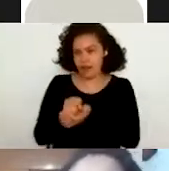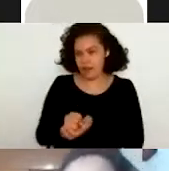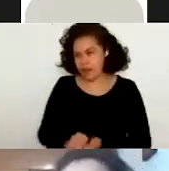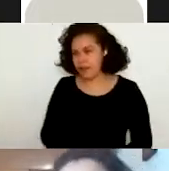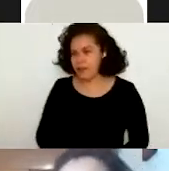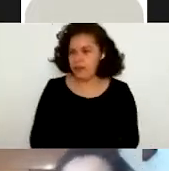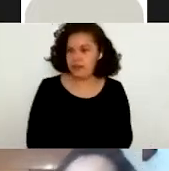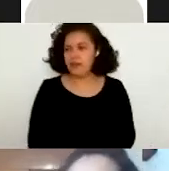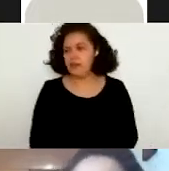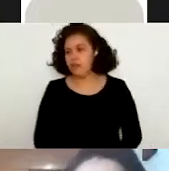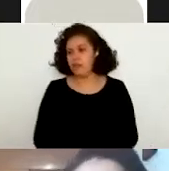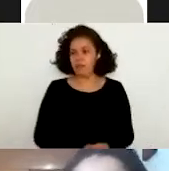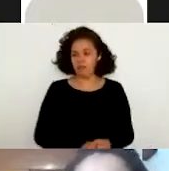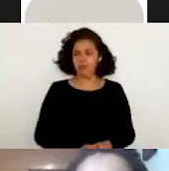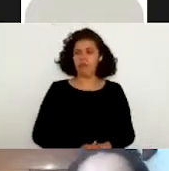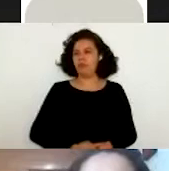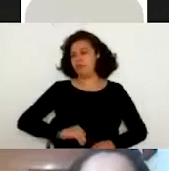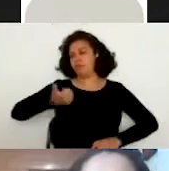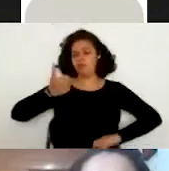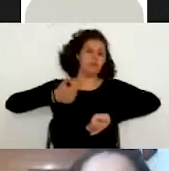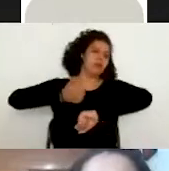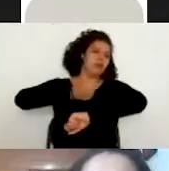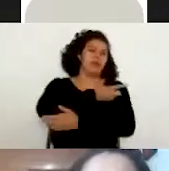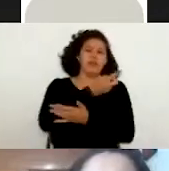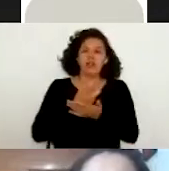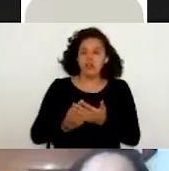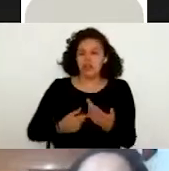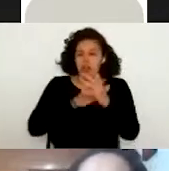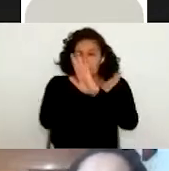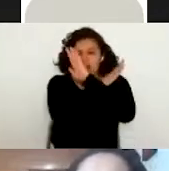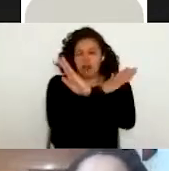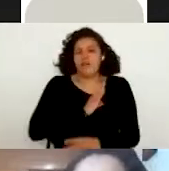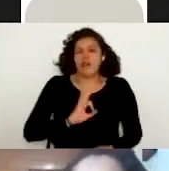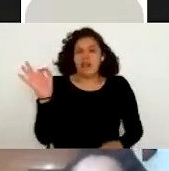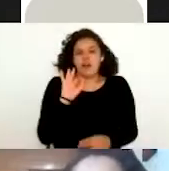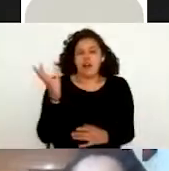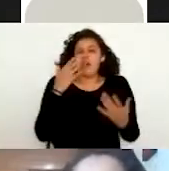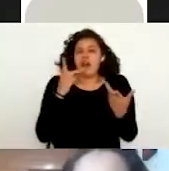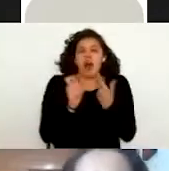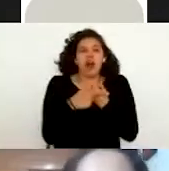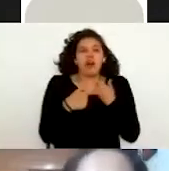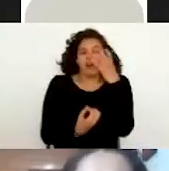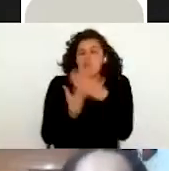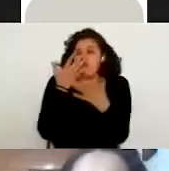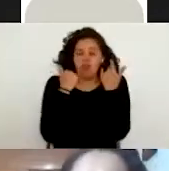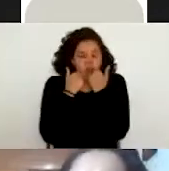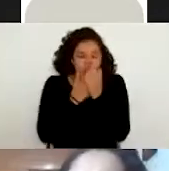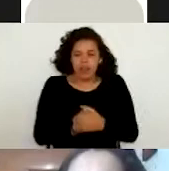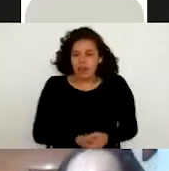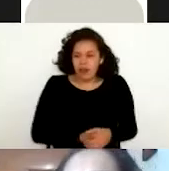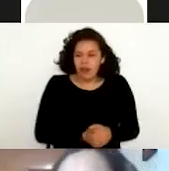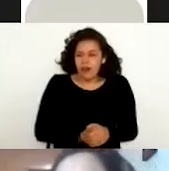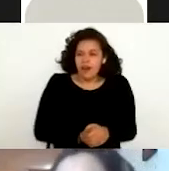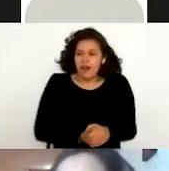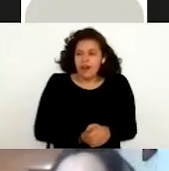Otra razón de diseño por la cual puede ser rechazado es que no exista innovación en el proyecto. Muchas